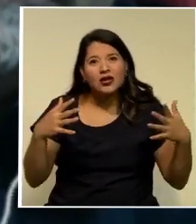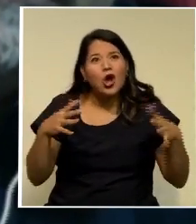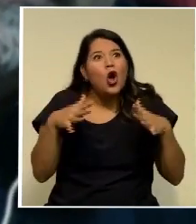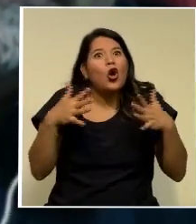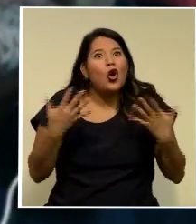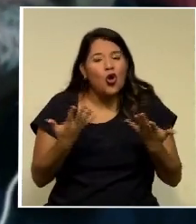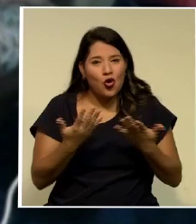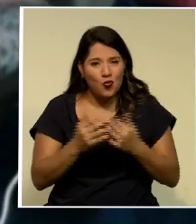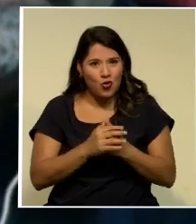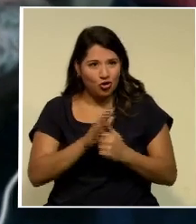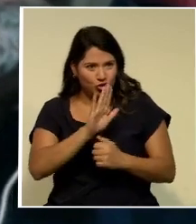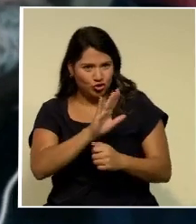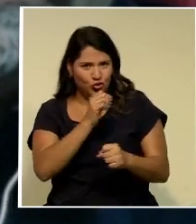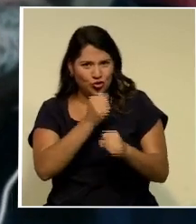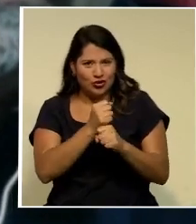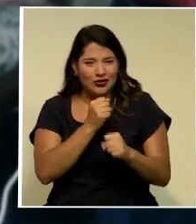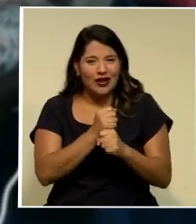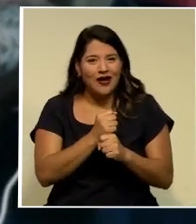es esa dinámica